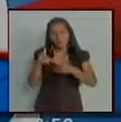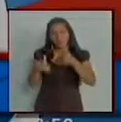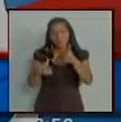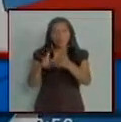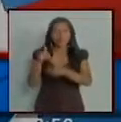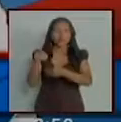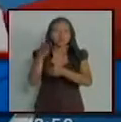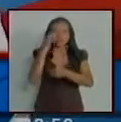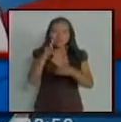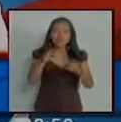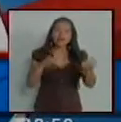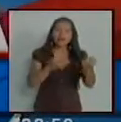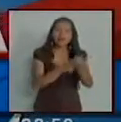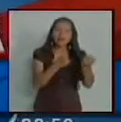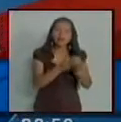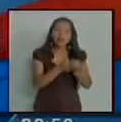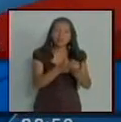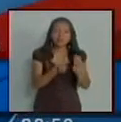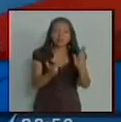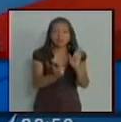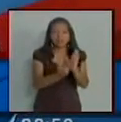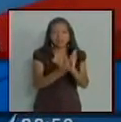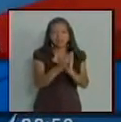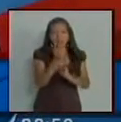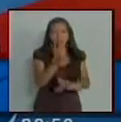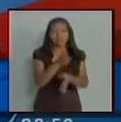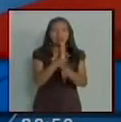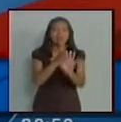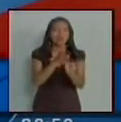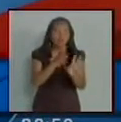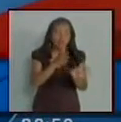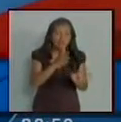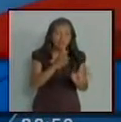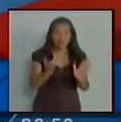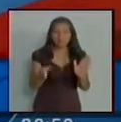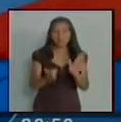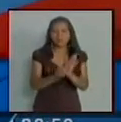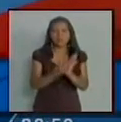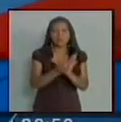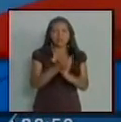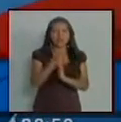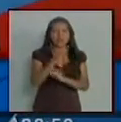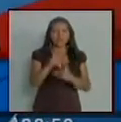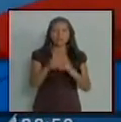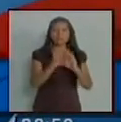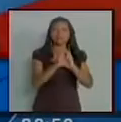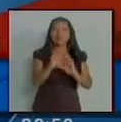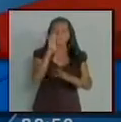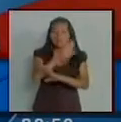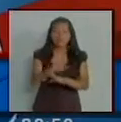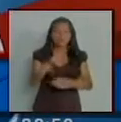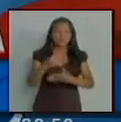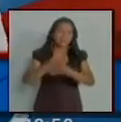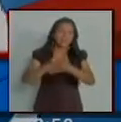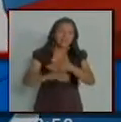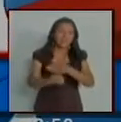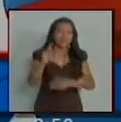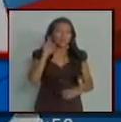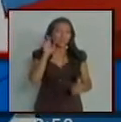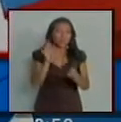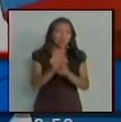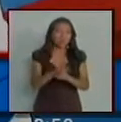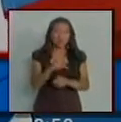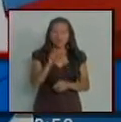necesitamos igual apoyar en el desarrollo ya sea del lenguaje, ¿no? No todo niño que nace sordo, entre comillas, o sea, va